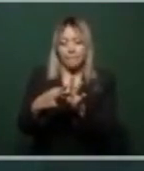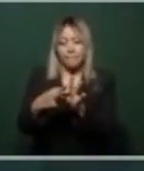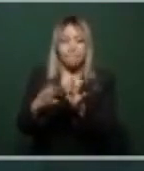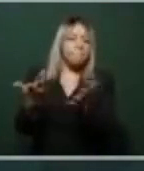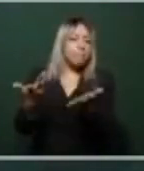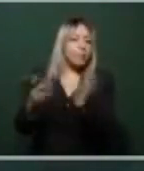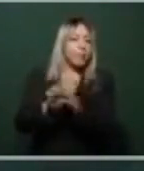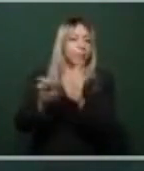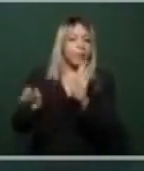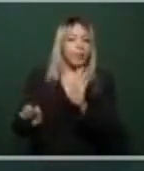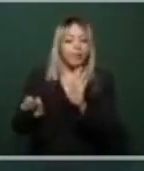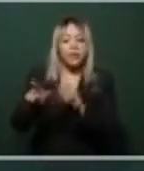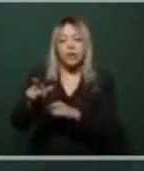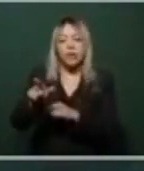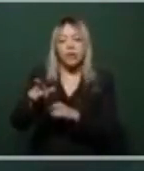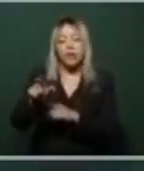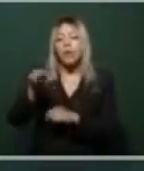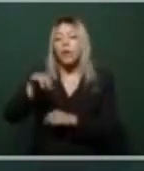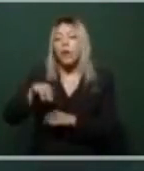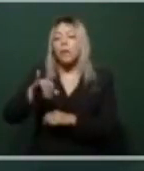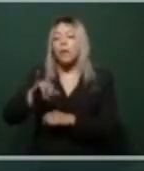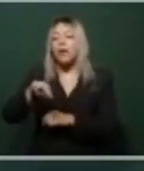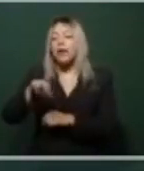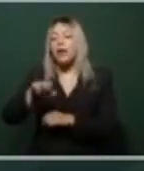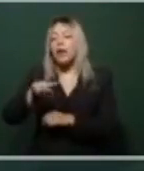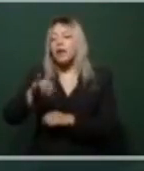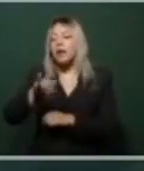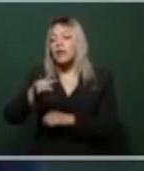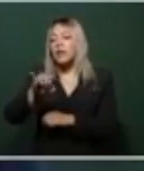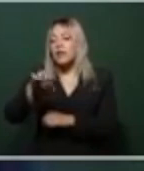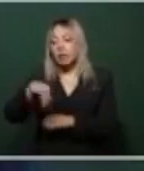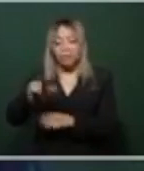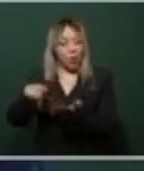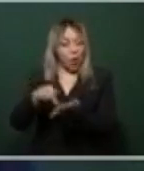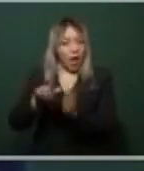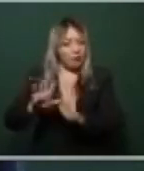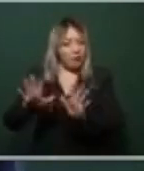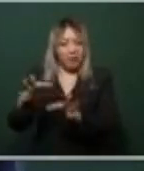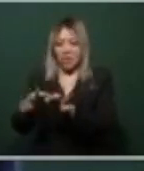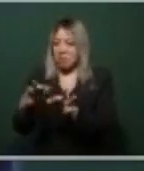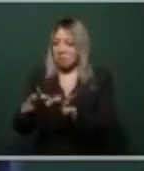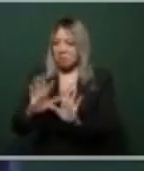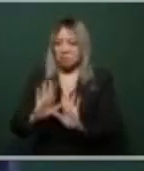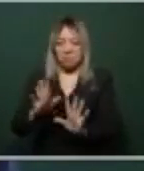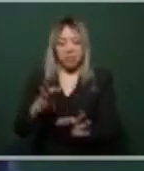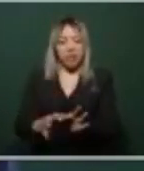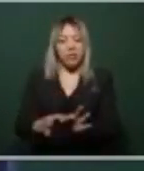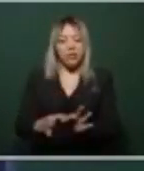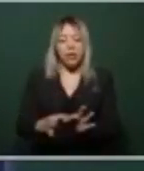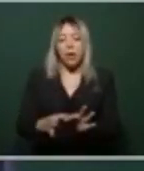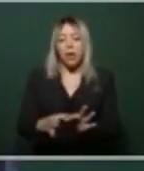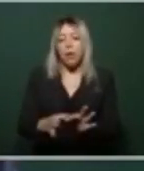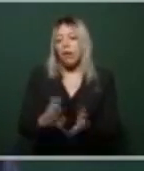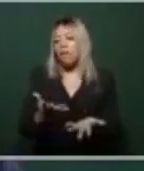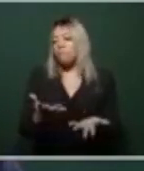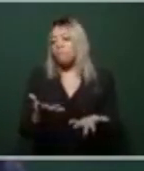ejemplo, Minatitlán, sí, ya se estableció.